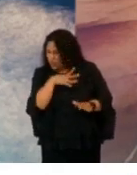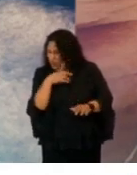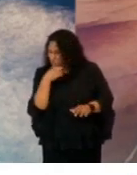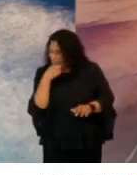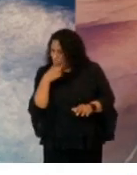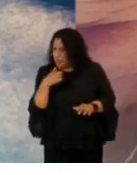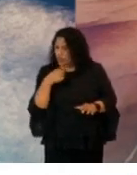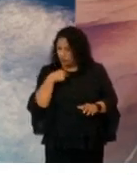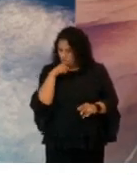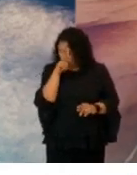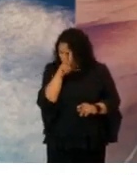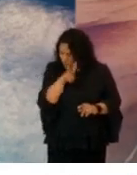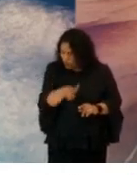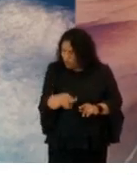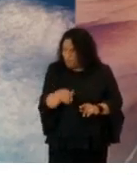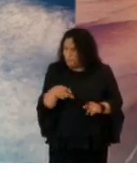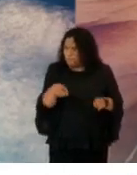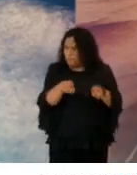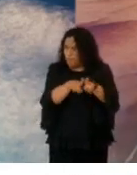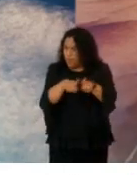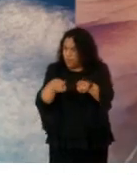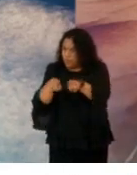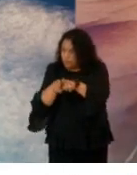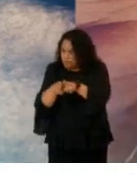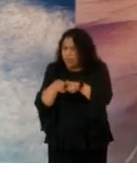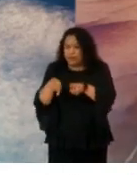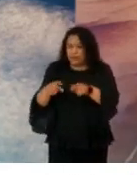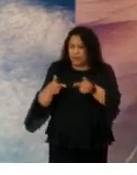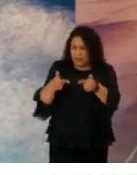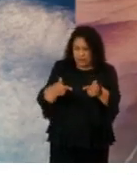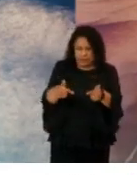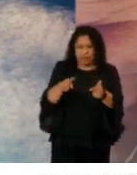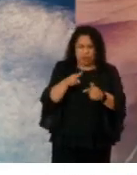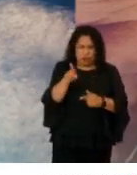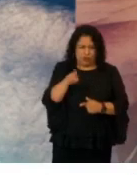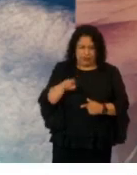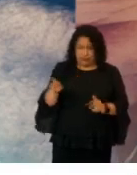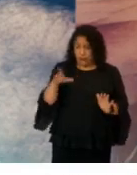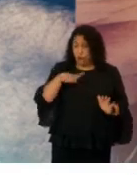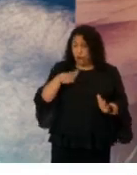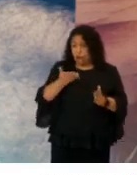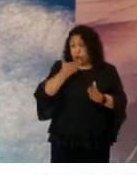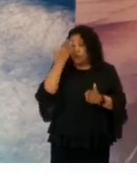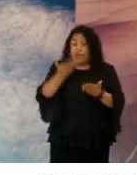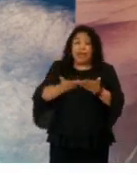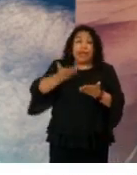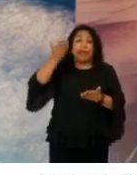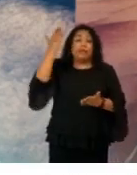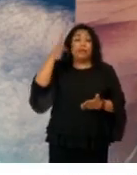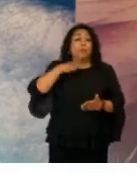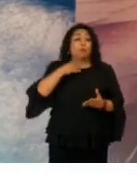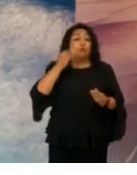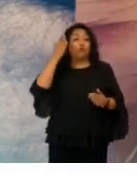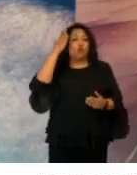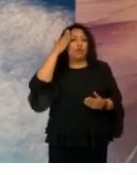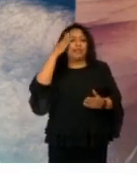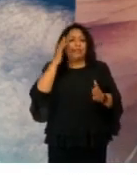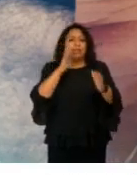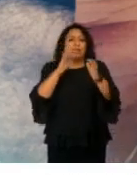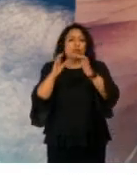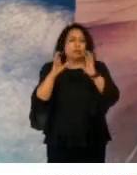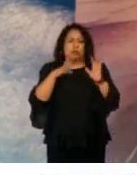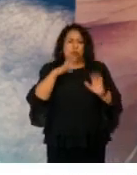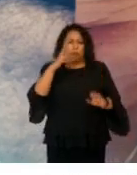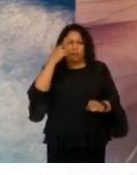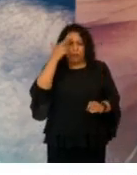tomar literal, ¿no? Que mis pares, que esta es como esta generación Z. No sé si hace un tiempo atrás que salió en muchos medios de comunicación, no me acuerdo